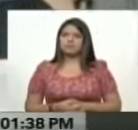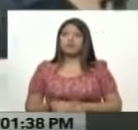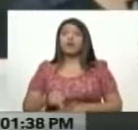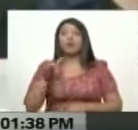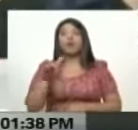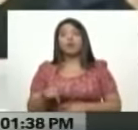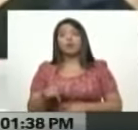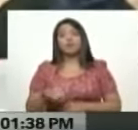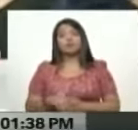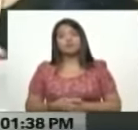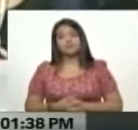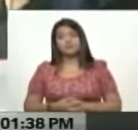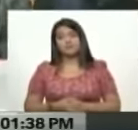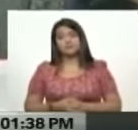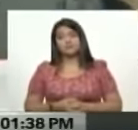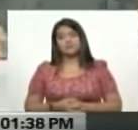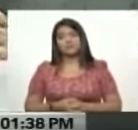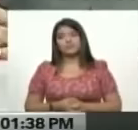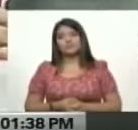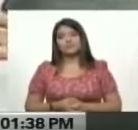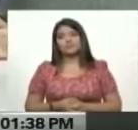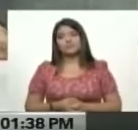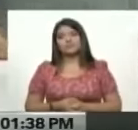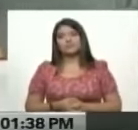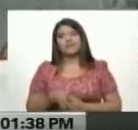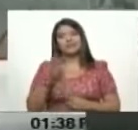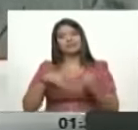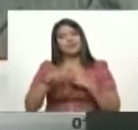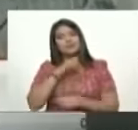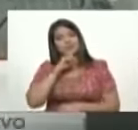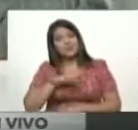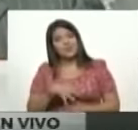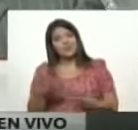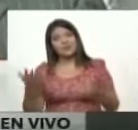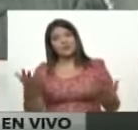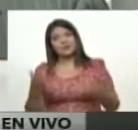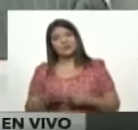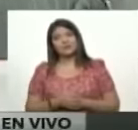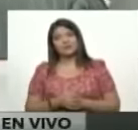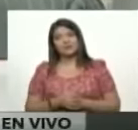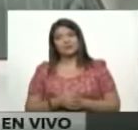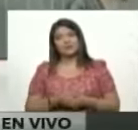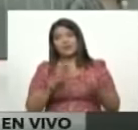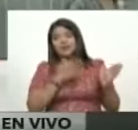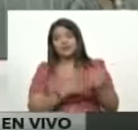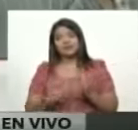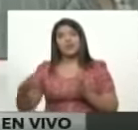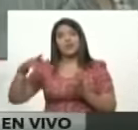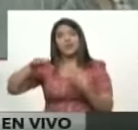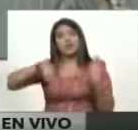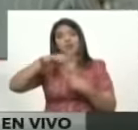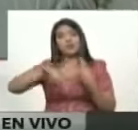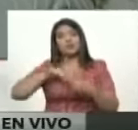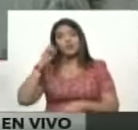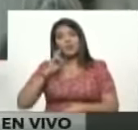cuando estamos en un hecho histórico, donde en tiempos de revolución